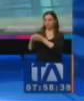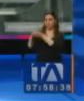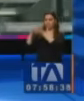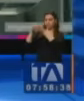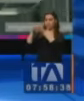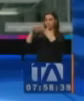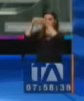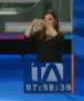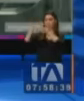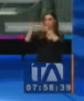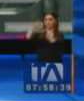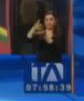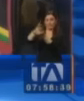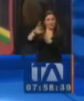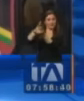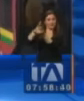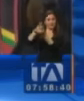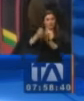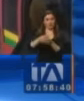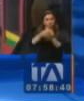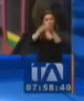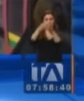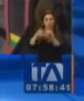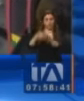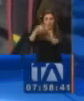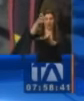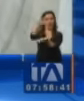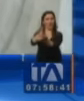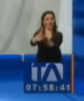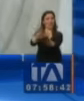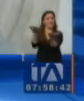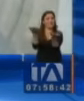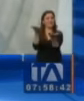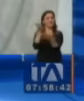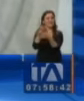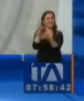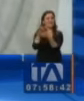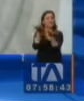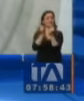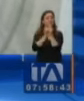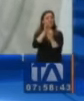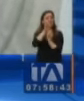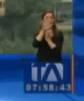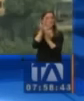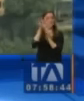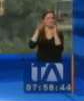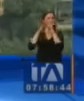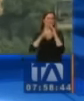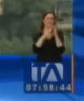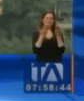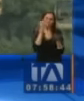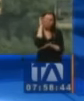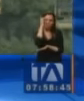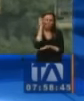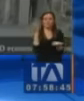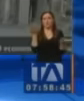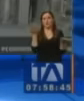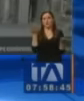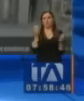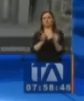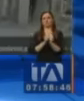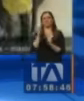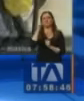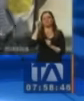sectores, igual va a generar molestias. En sí no es tan preocupante, son 25 casas, realmente el derecho de vía de una góndola de